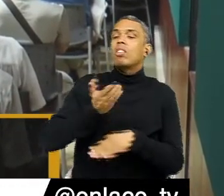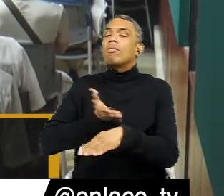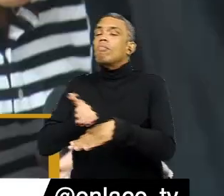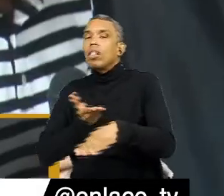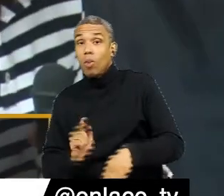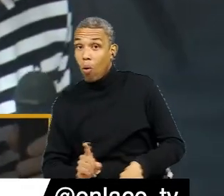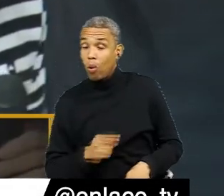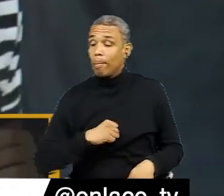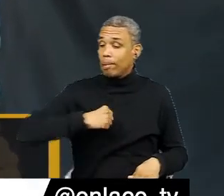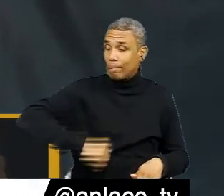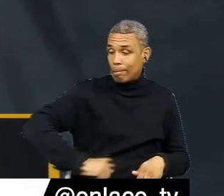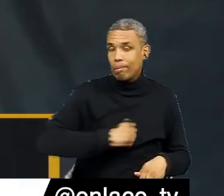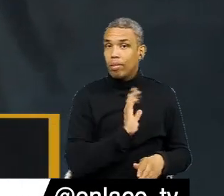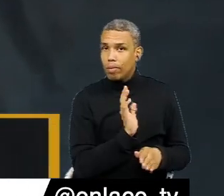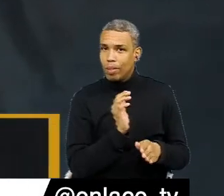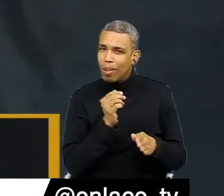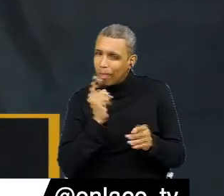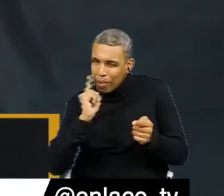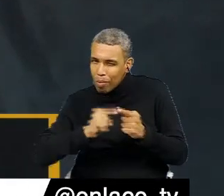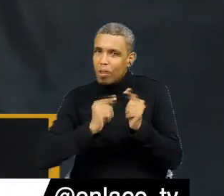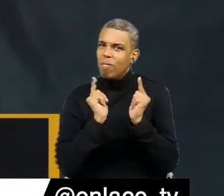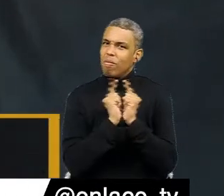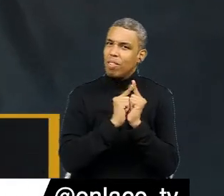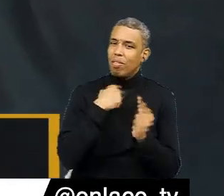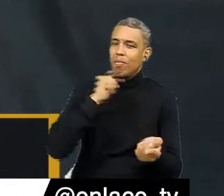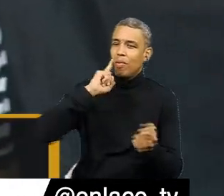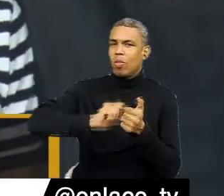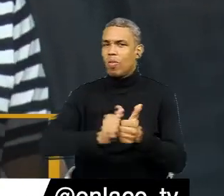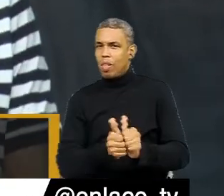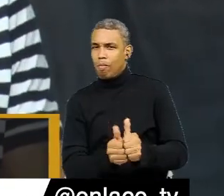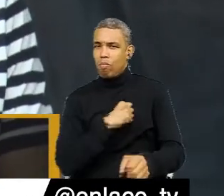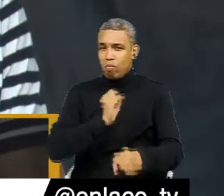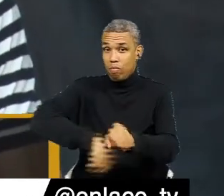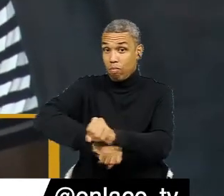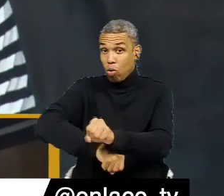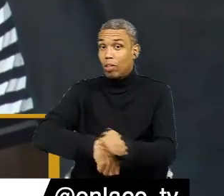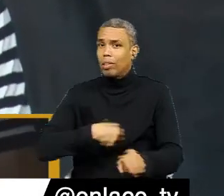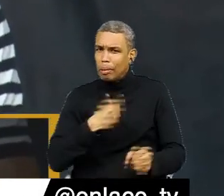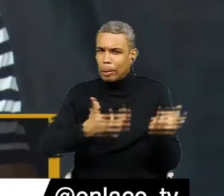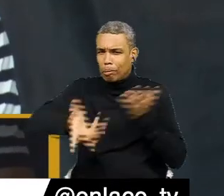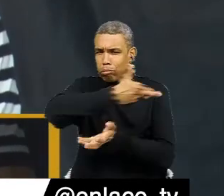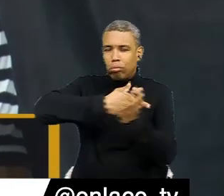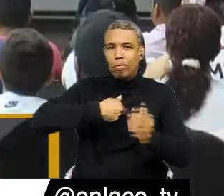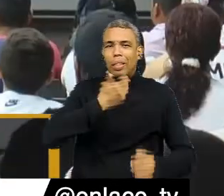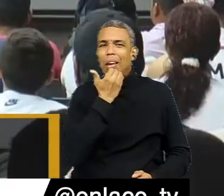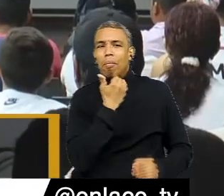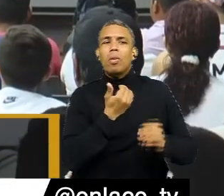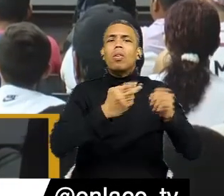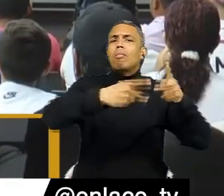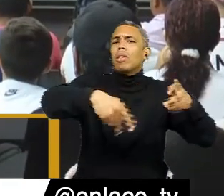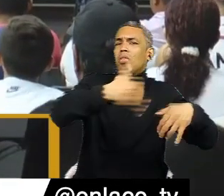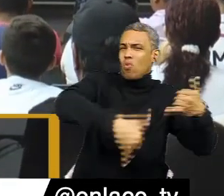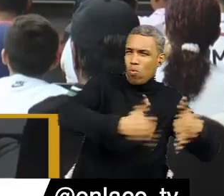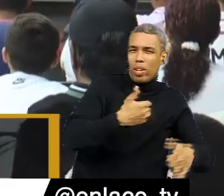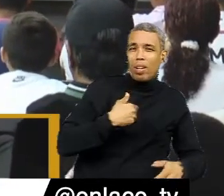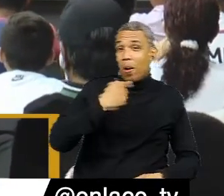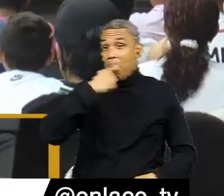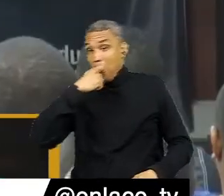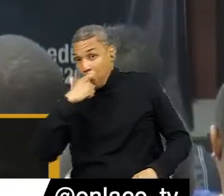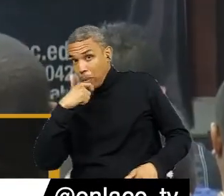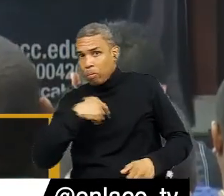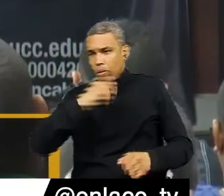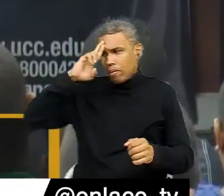el tema de sacar el deporte adelante, de que se vuelva un escenario de respeto tanto del árbitro para los jugadores como los jugadores para el árbitro, los padres de familia, y